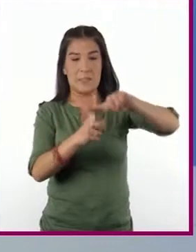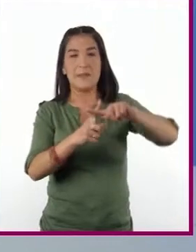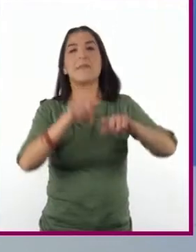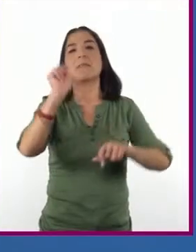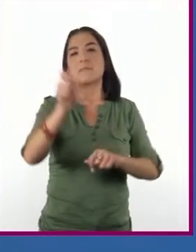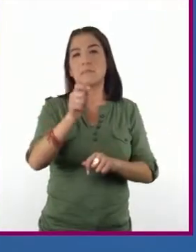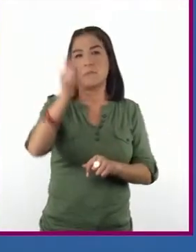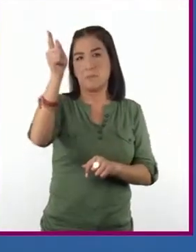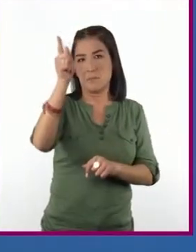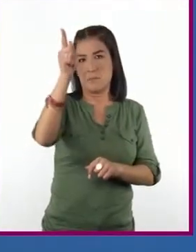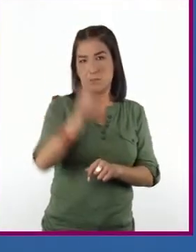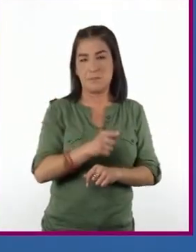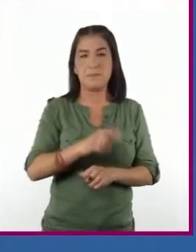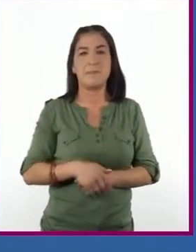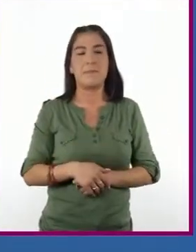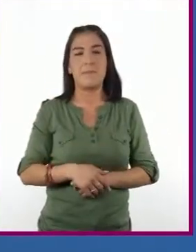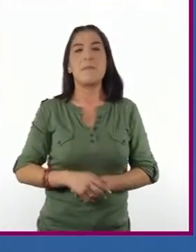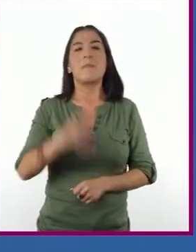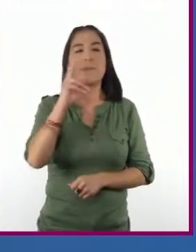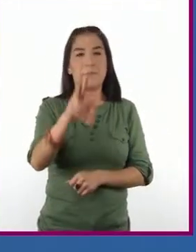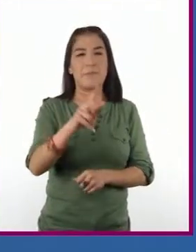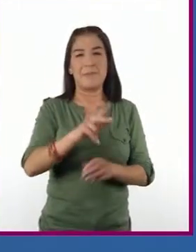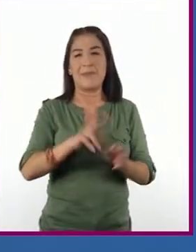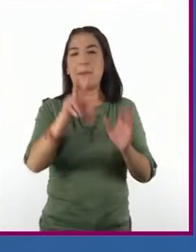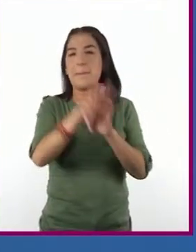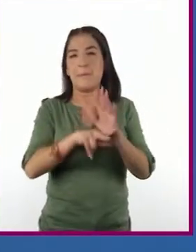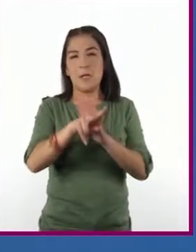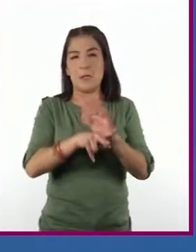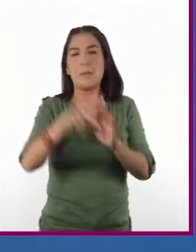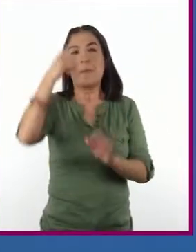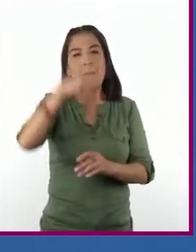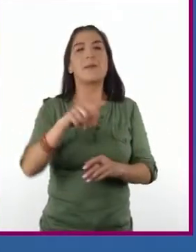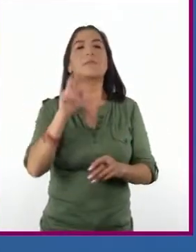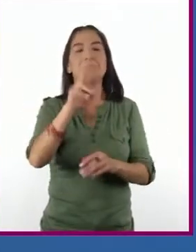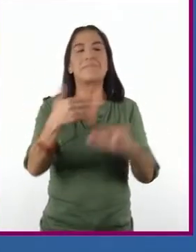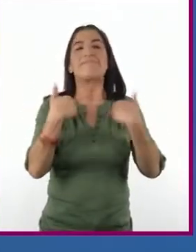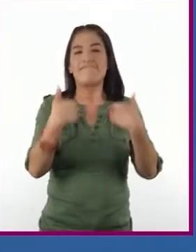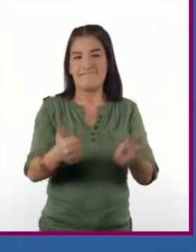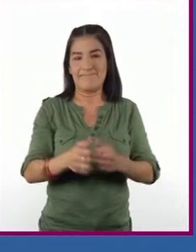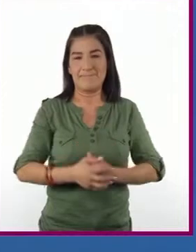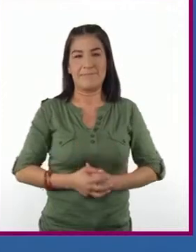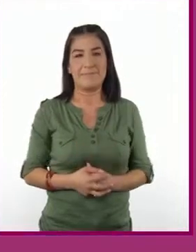recta. Comencemos viendo el siguiente audiovisual para adentrarnos en el tema.